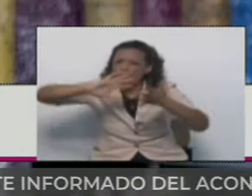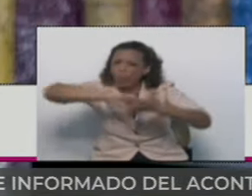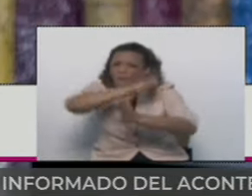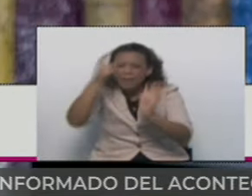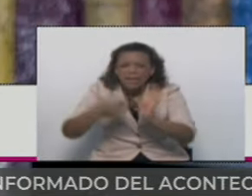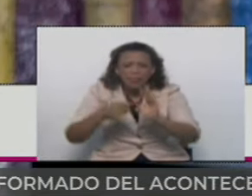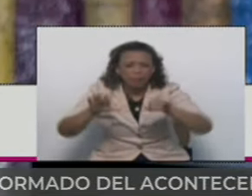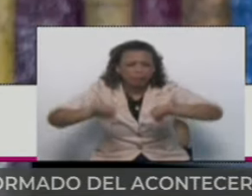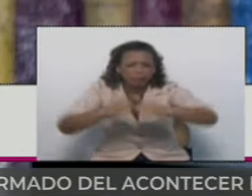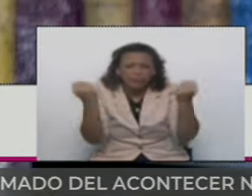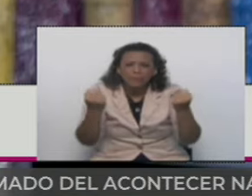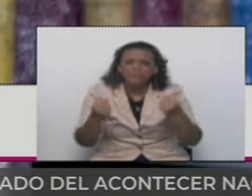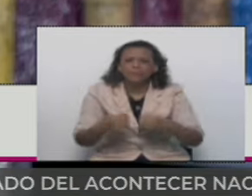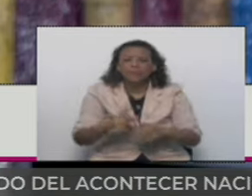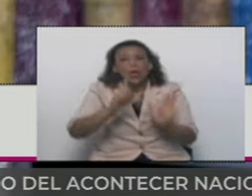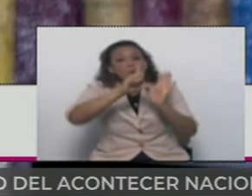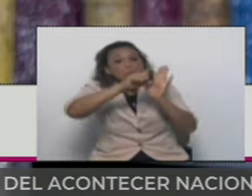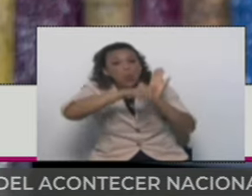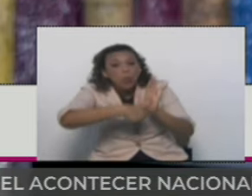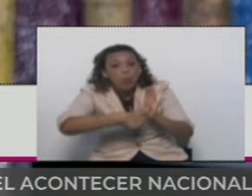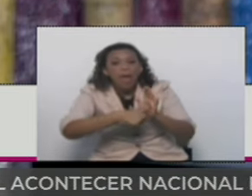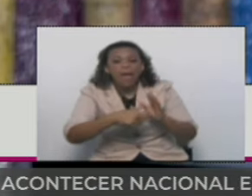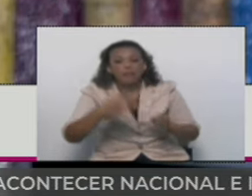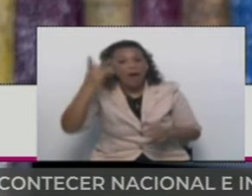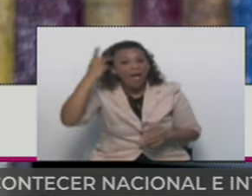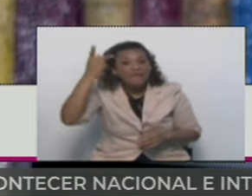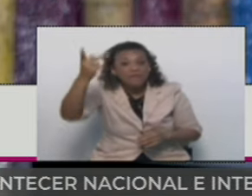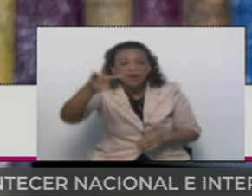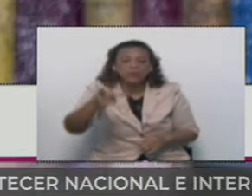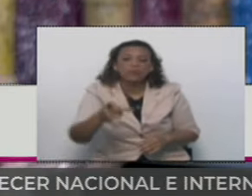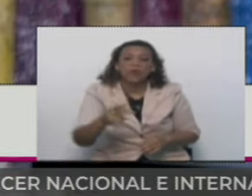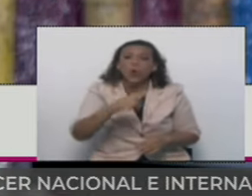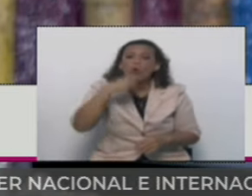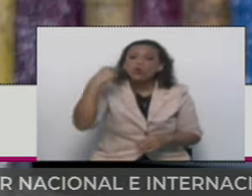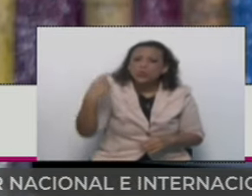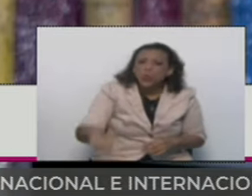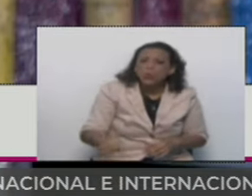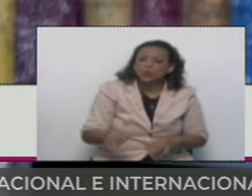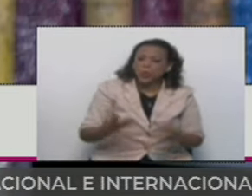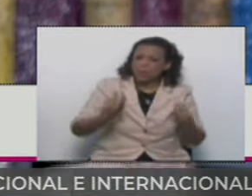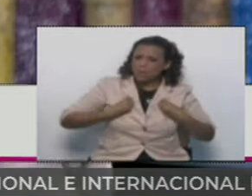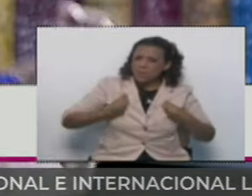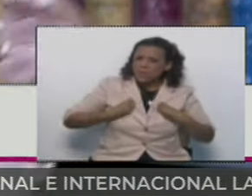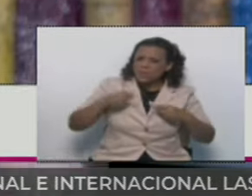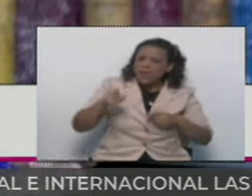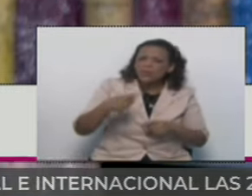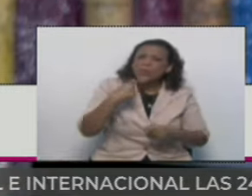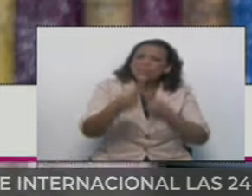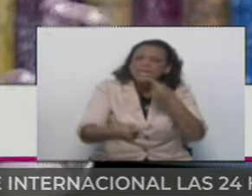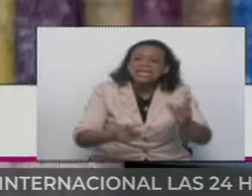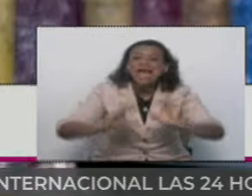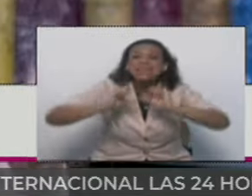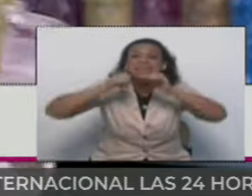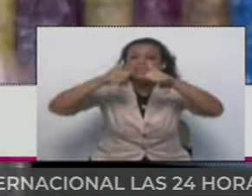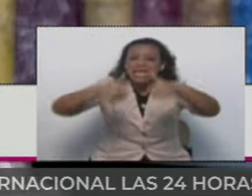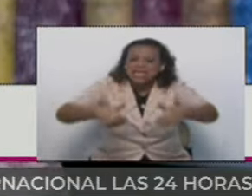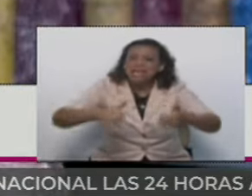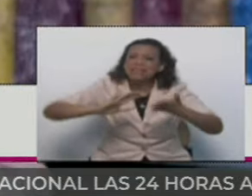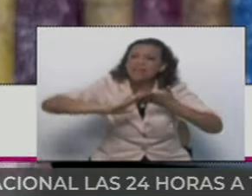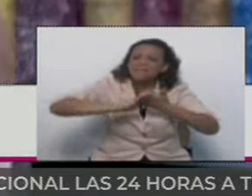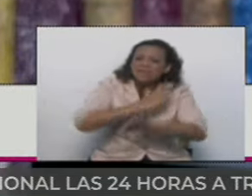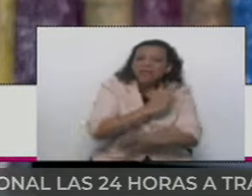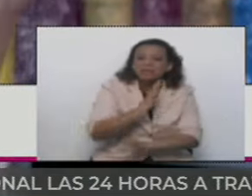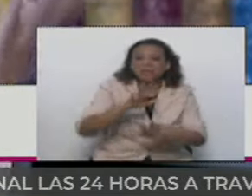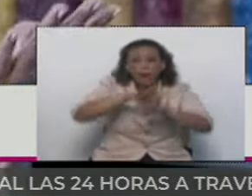Y después de eso, el filósofo ruso Alexander Dugan dijo, estamos viviendo el inicio del final del